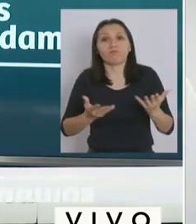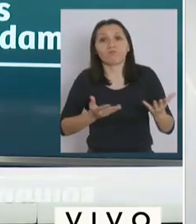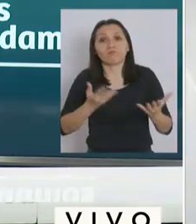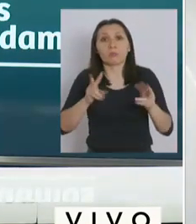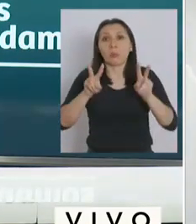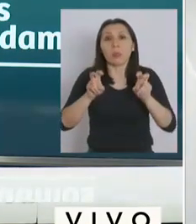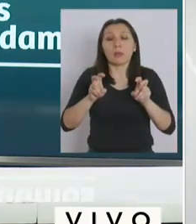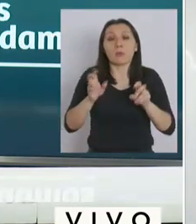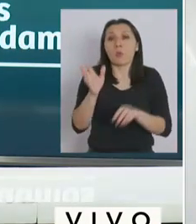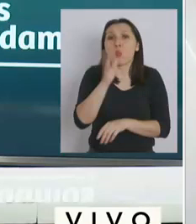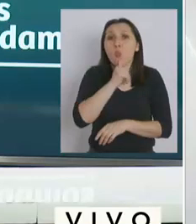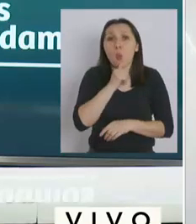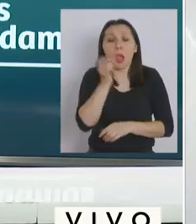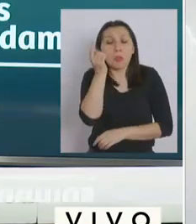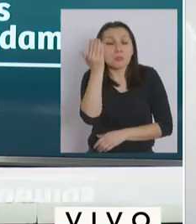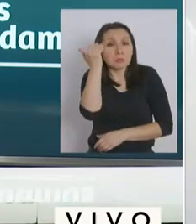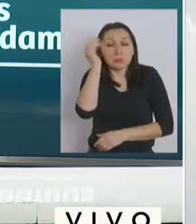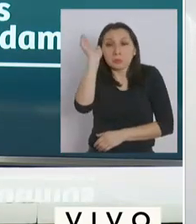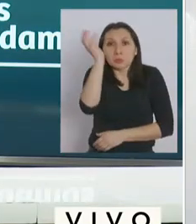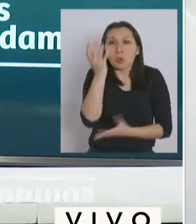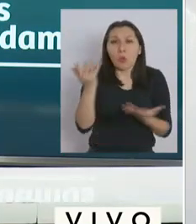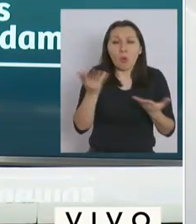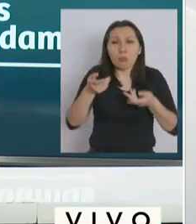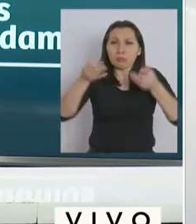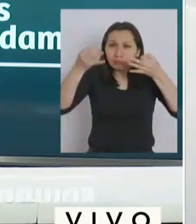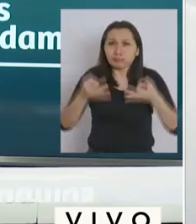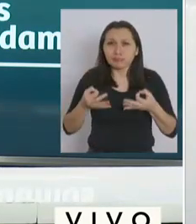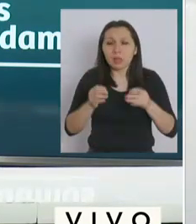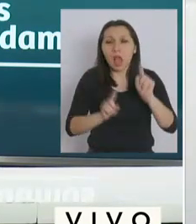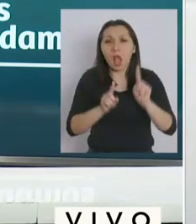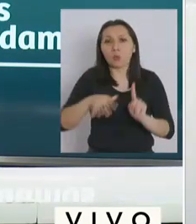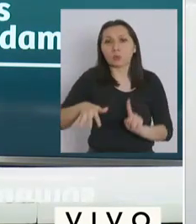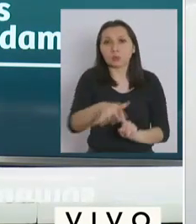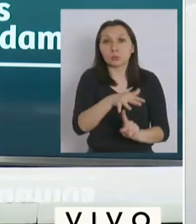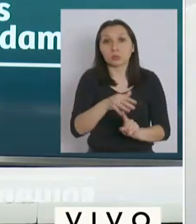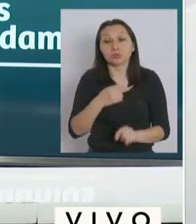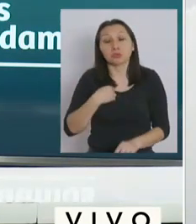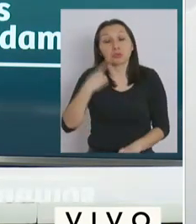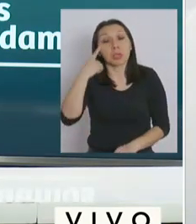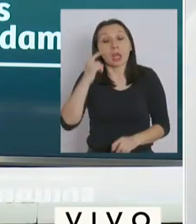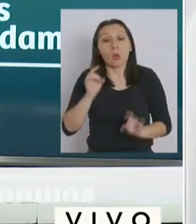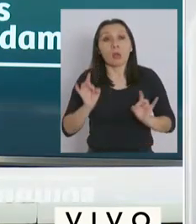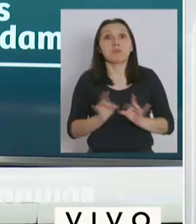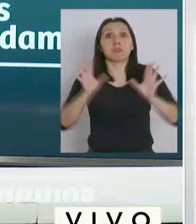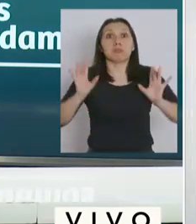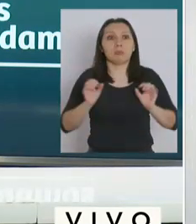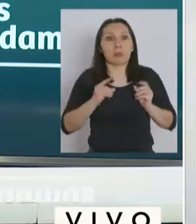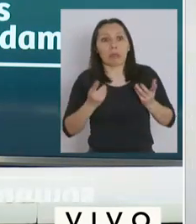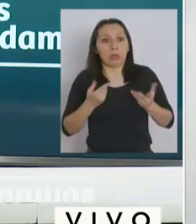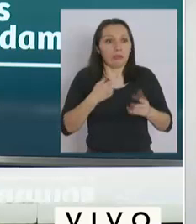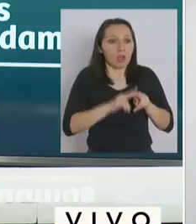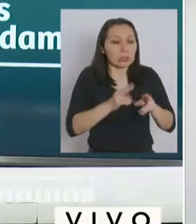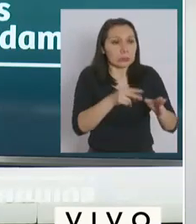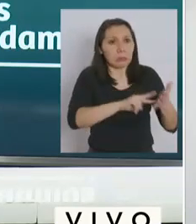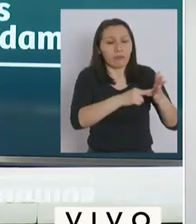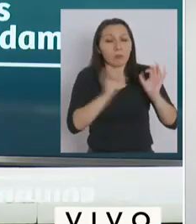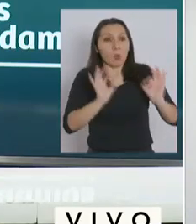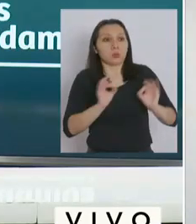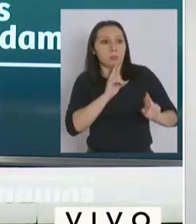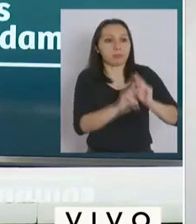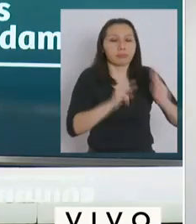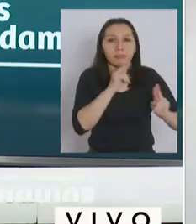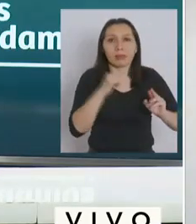sobre las cuales no se tenía un conocimiento muy acabado. En algunas situaciones yo creo que se improvisó en